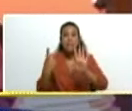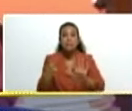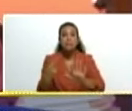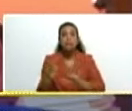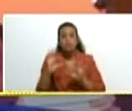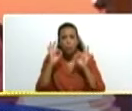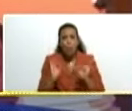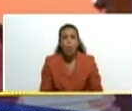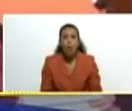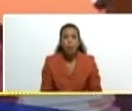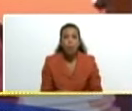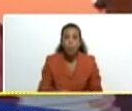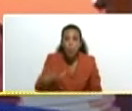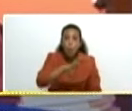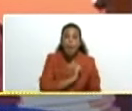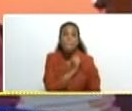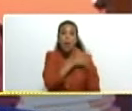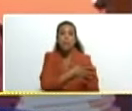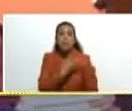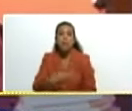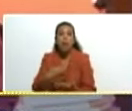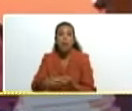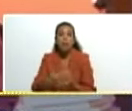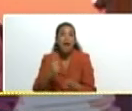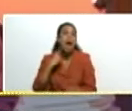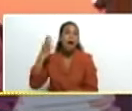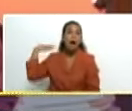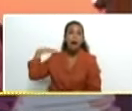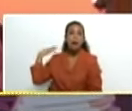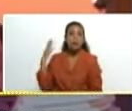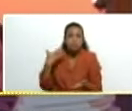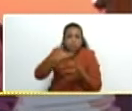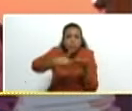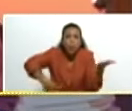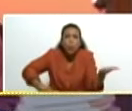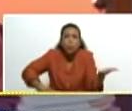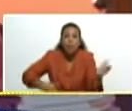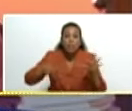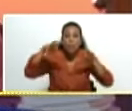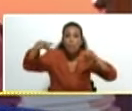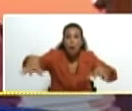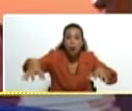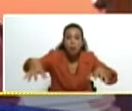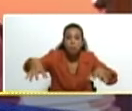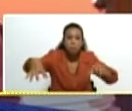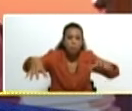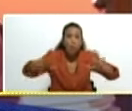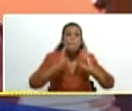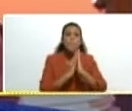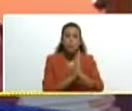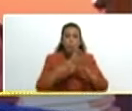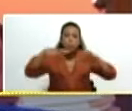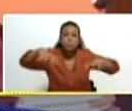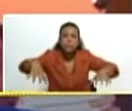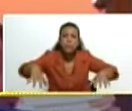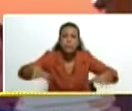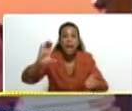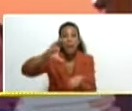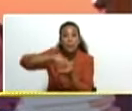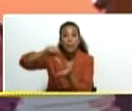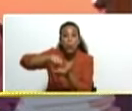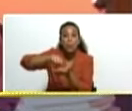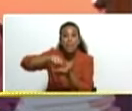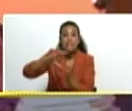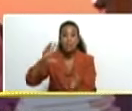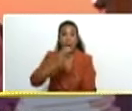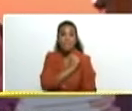que establecen el territorio palestino, la existencia de dos estados y la capital de